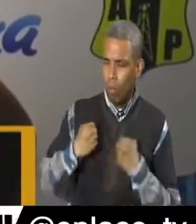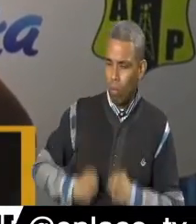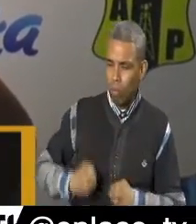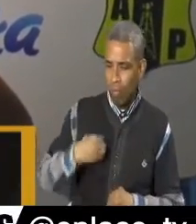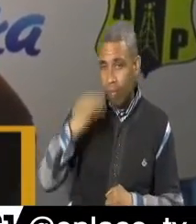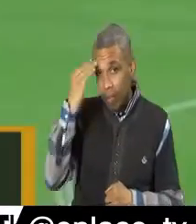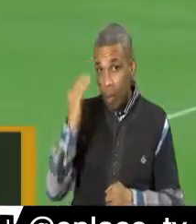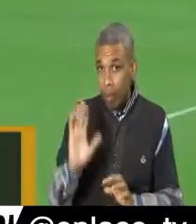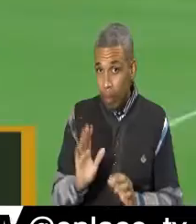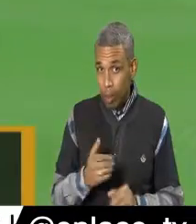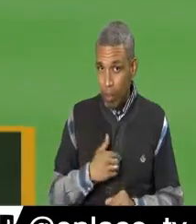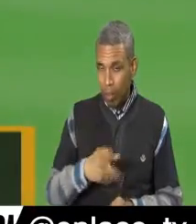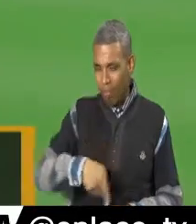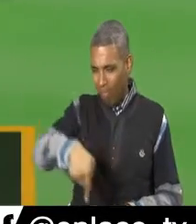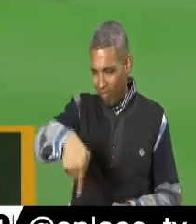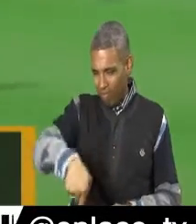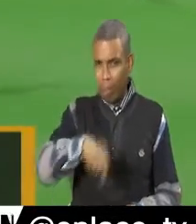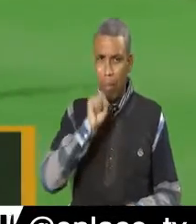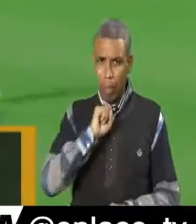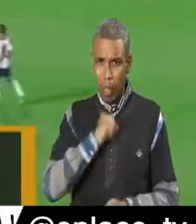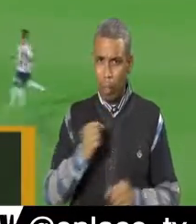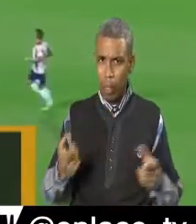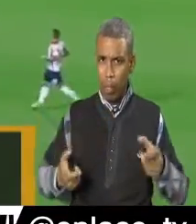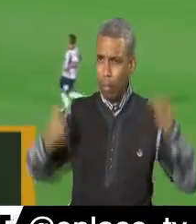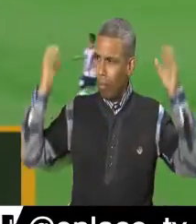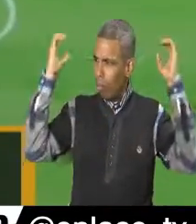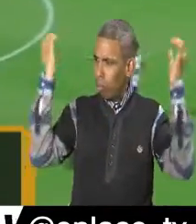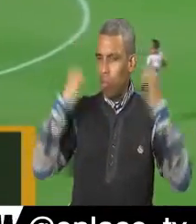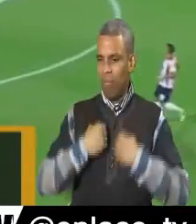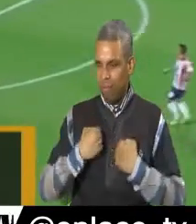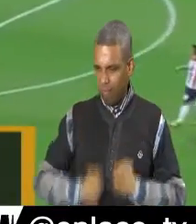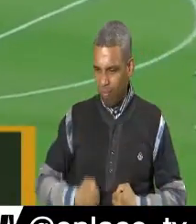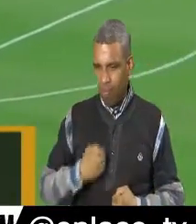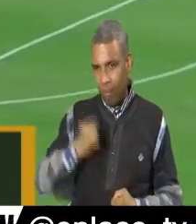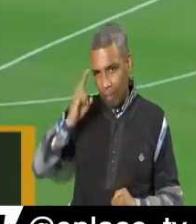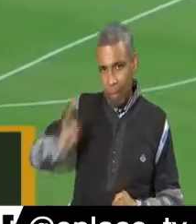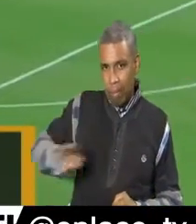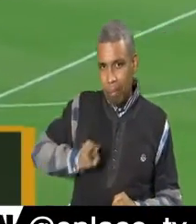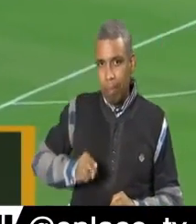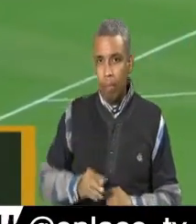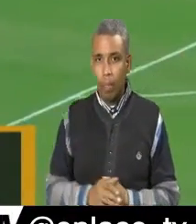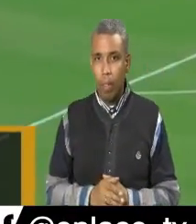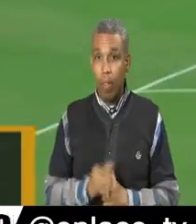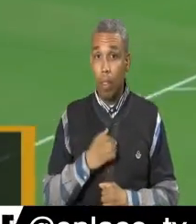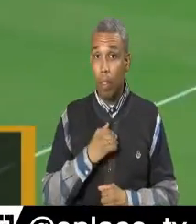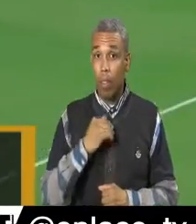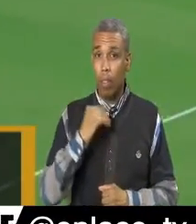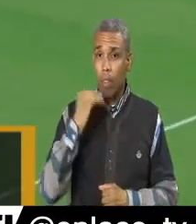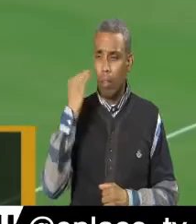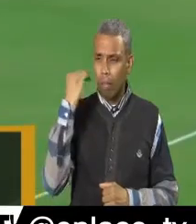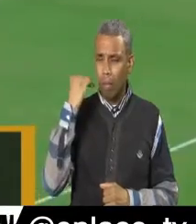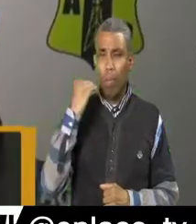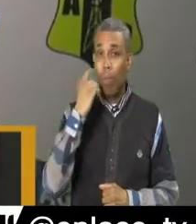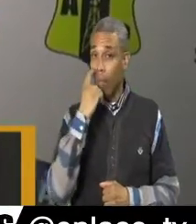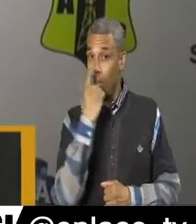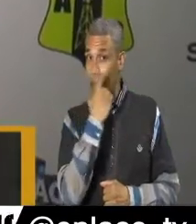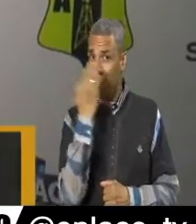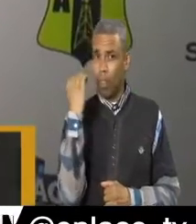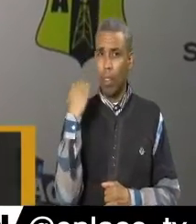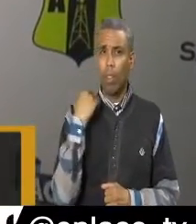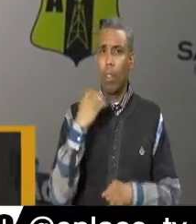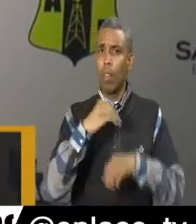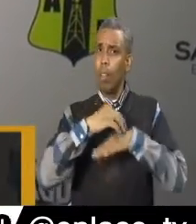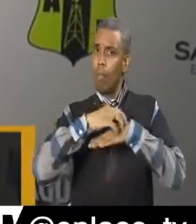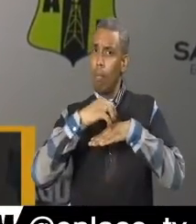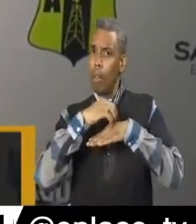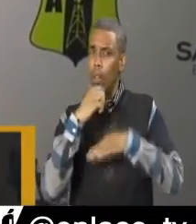como siempre lo he dicho, en Barranca Bermeja es nuestra casa y la hicimos respetar hoy. Era un equipo aguerrido, desde que vinimos de la ciudad de Ibagué nos dijo